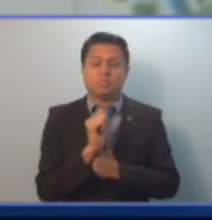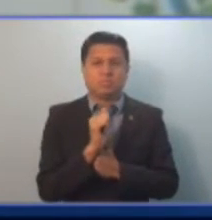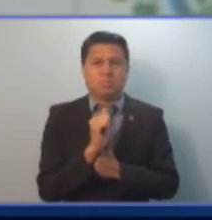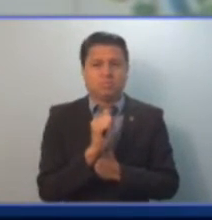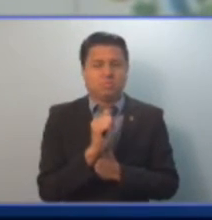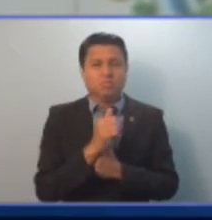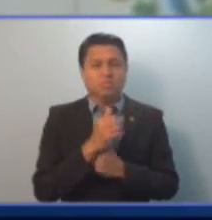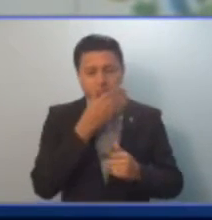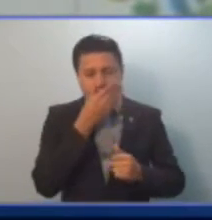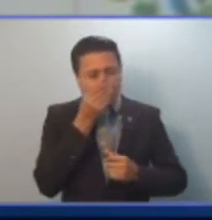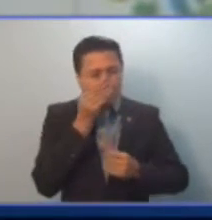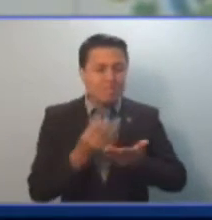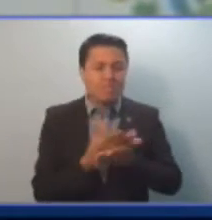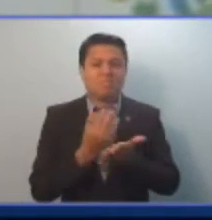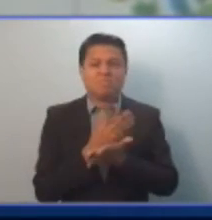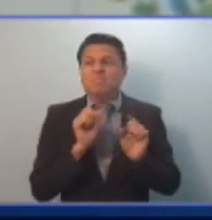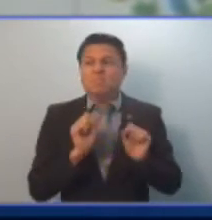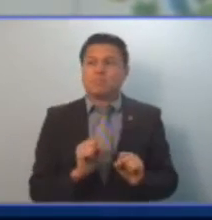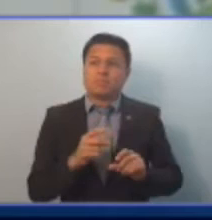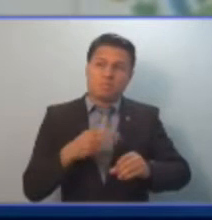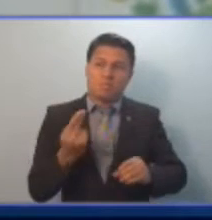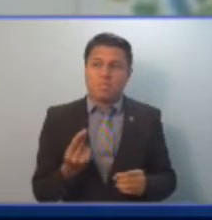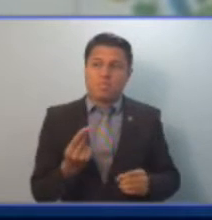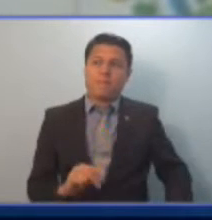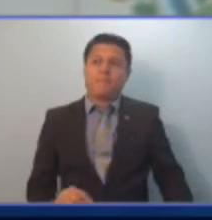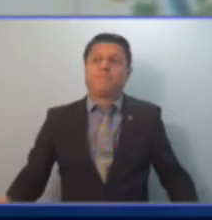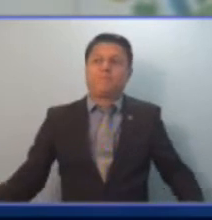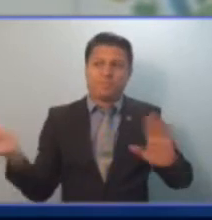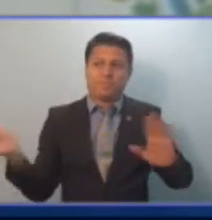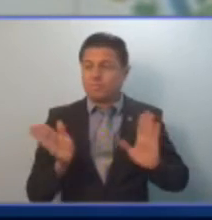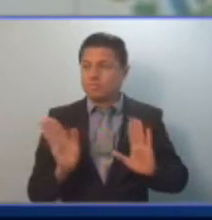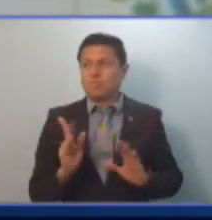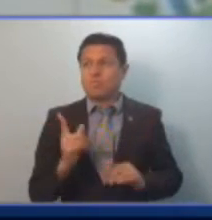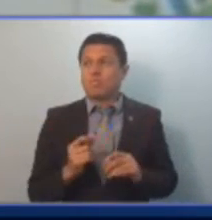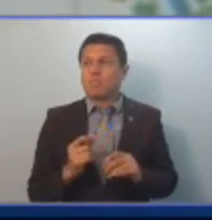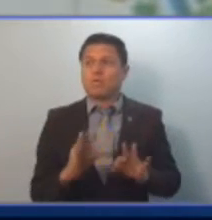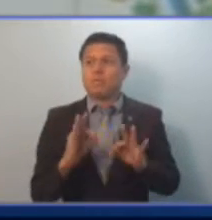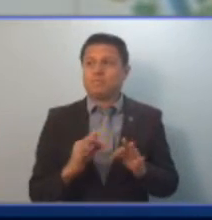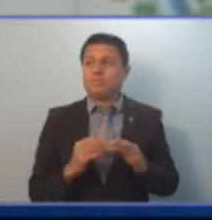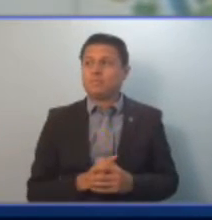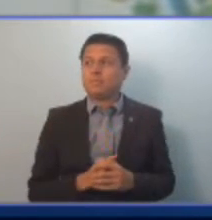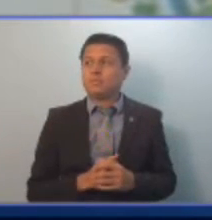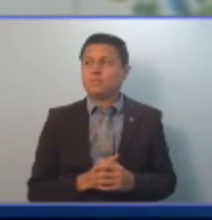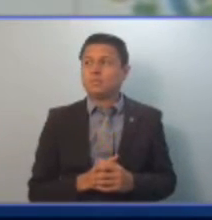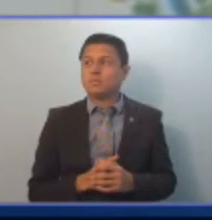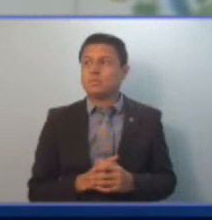de modernización no puede renunciar a ningún tipo de